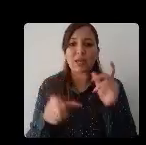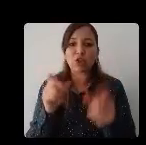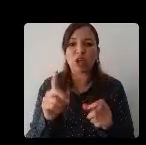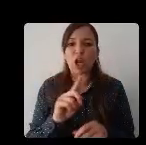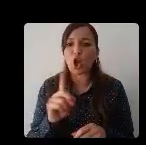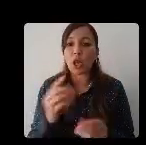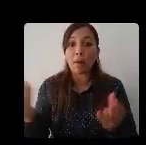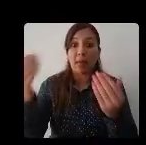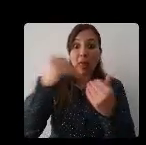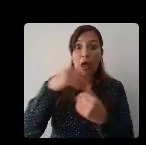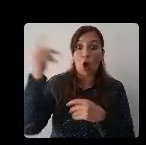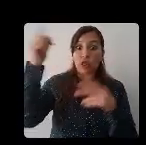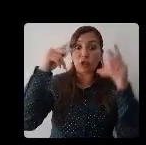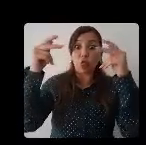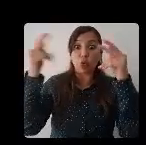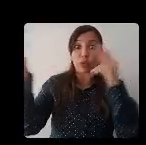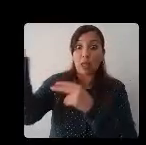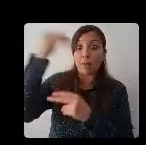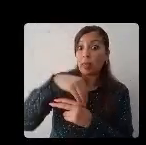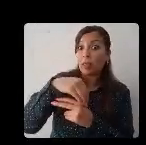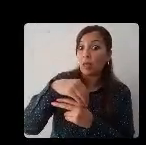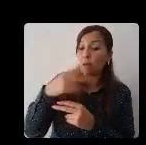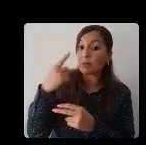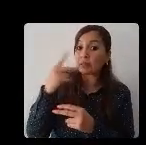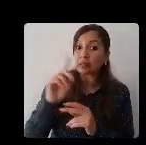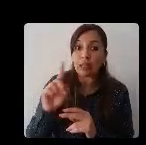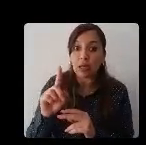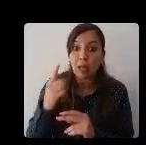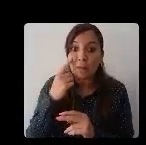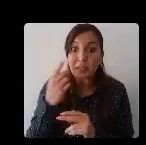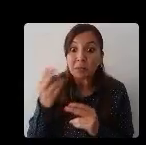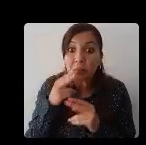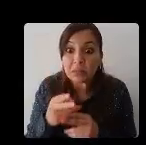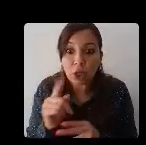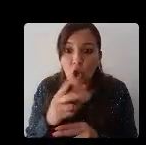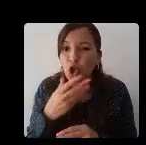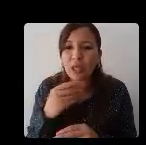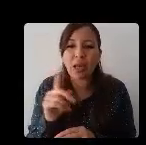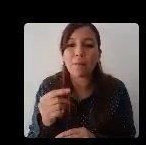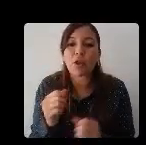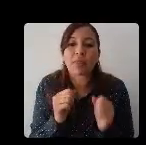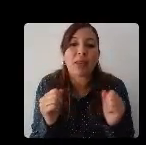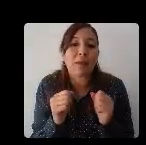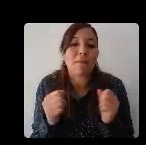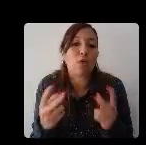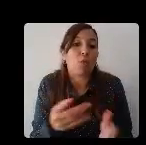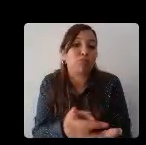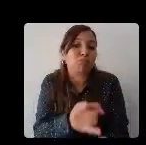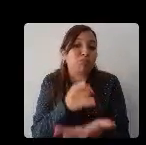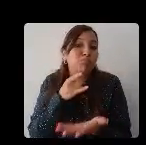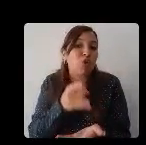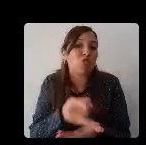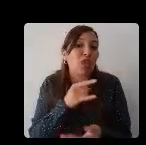más grande es el cuidado, la protección de todos nosotros y el aseo más que todo también,